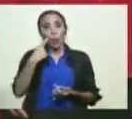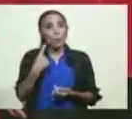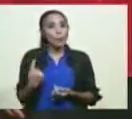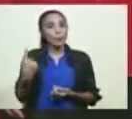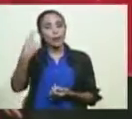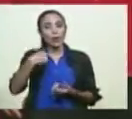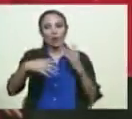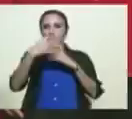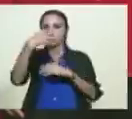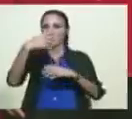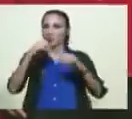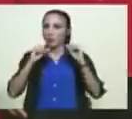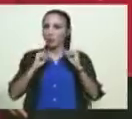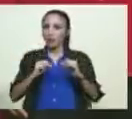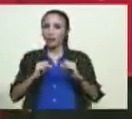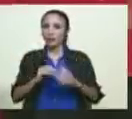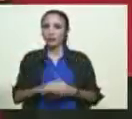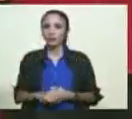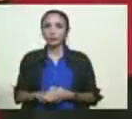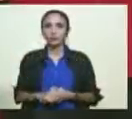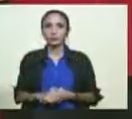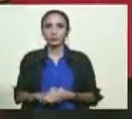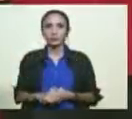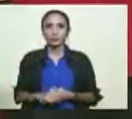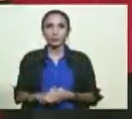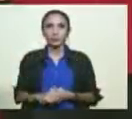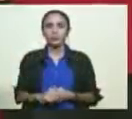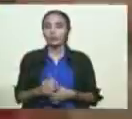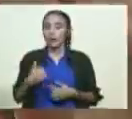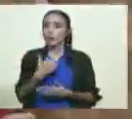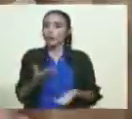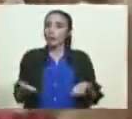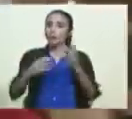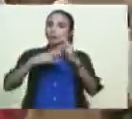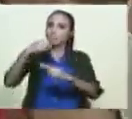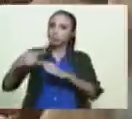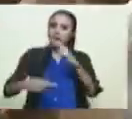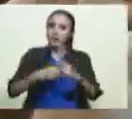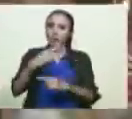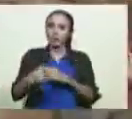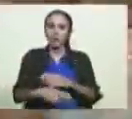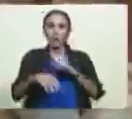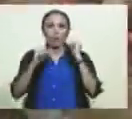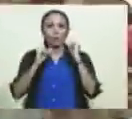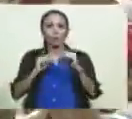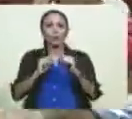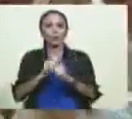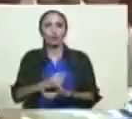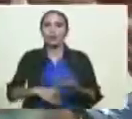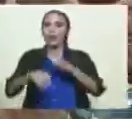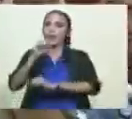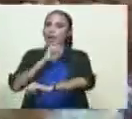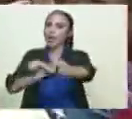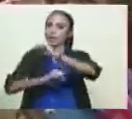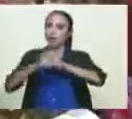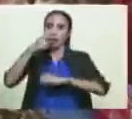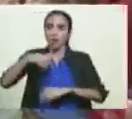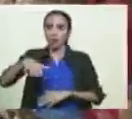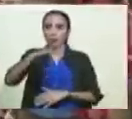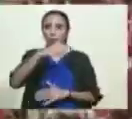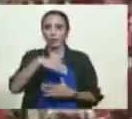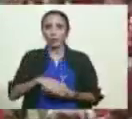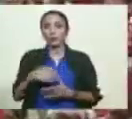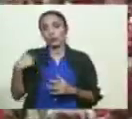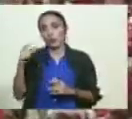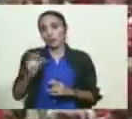un grito y tomaría un fusil para hacer una revolución armada con el pueblo si fuese necesaria.